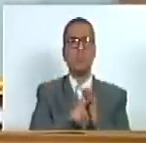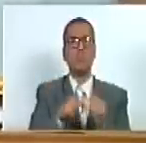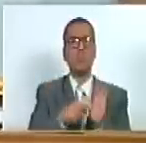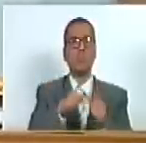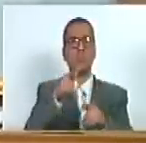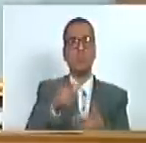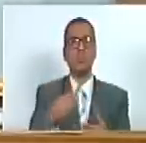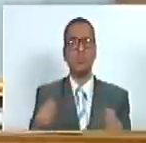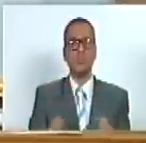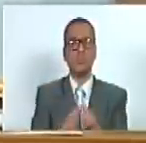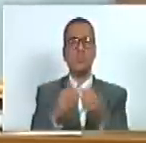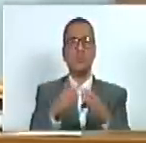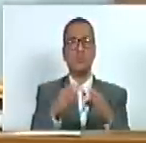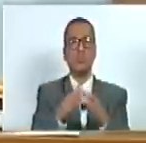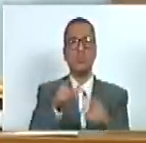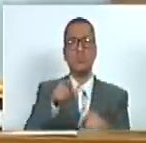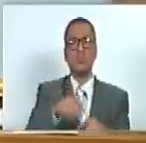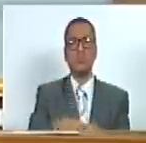partido.